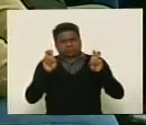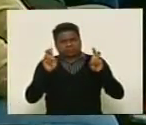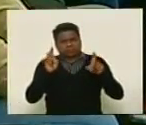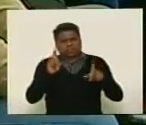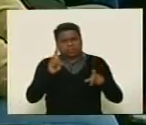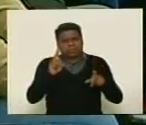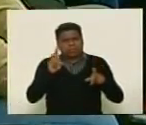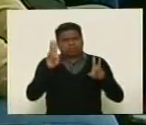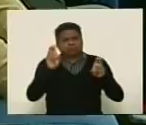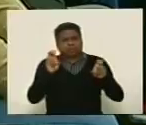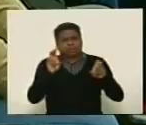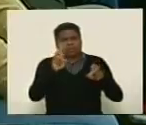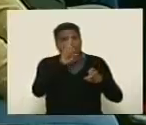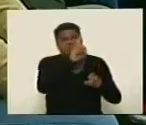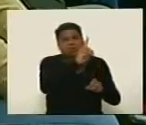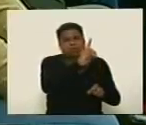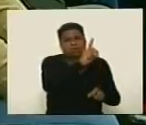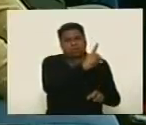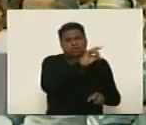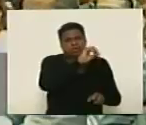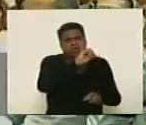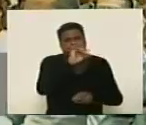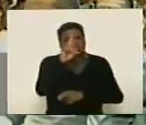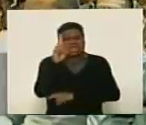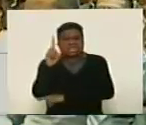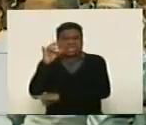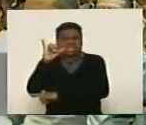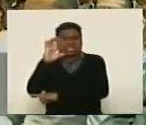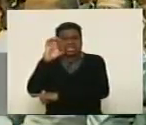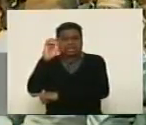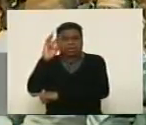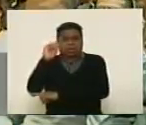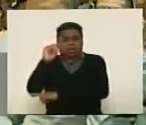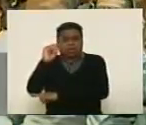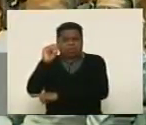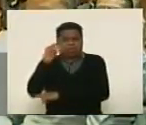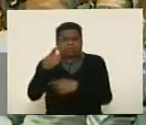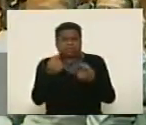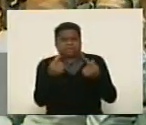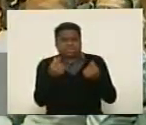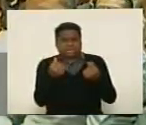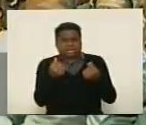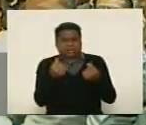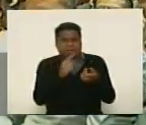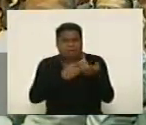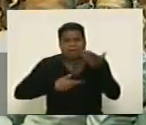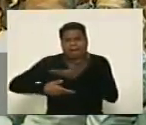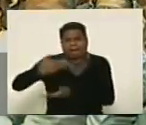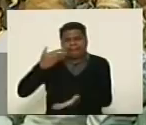Tiene que ver con eso. El Petro forma parte de esa, digámosle, arquitectura